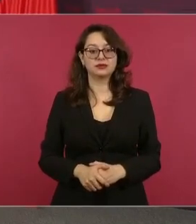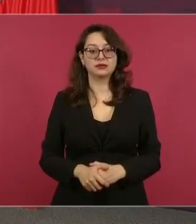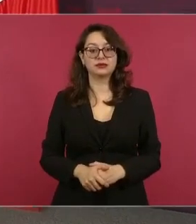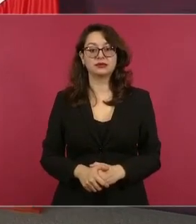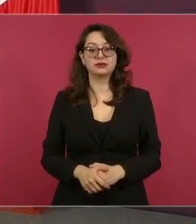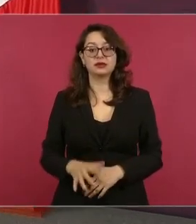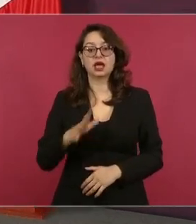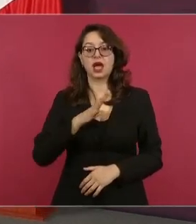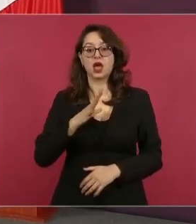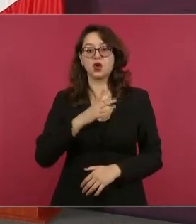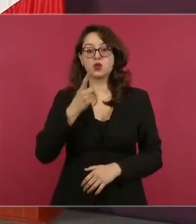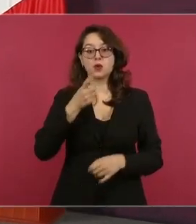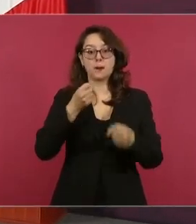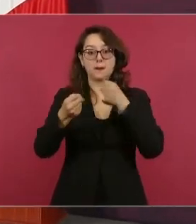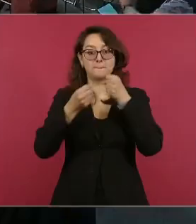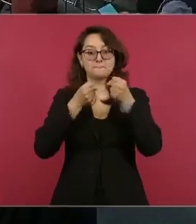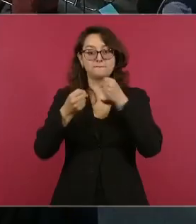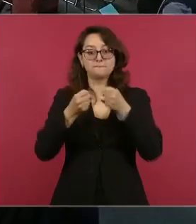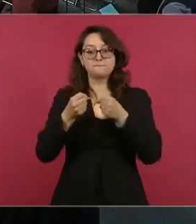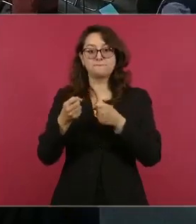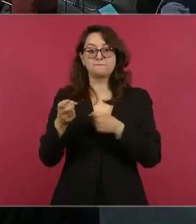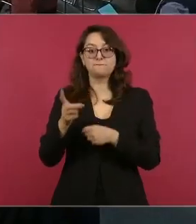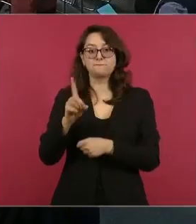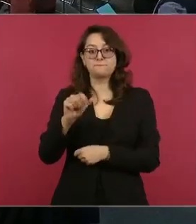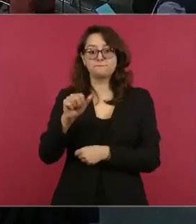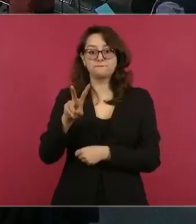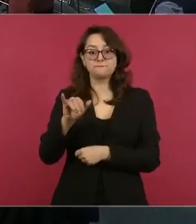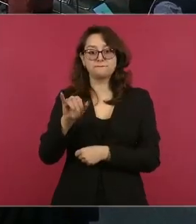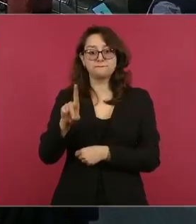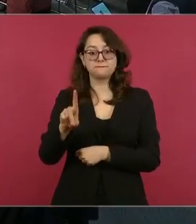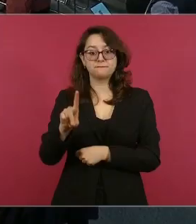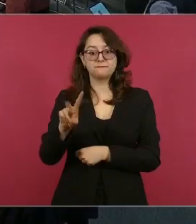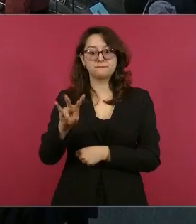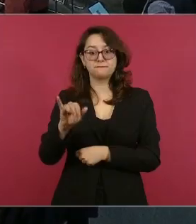periodista, David Vidal, de España.